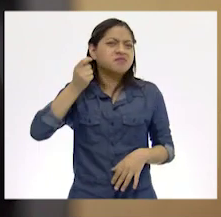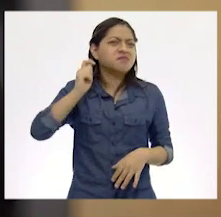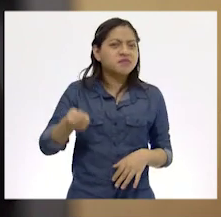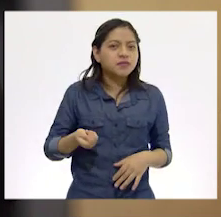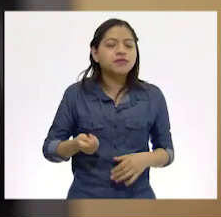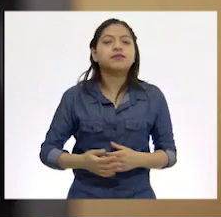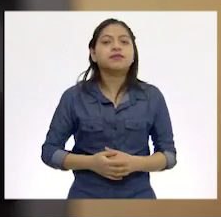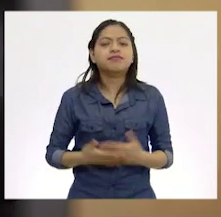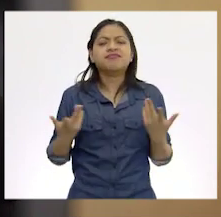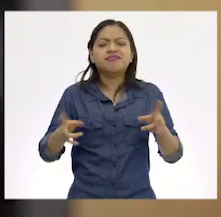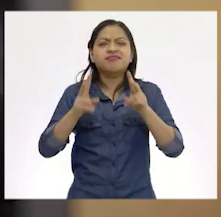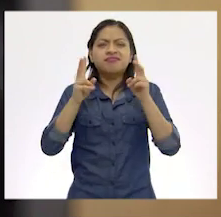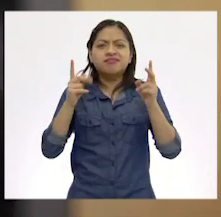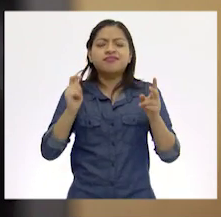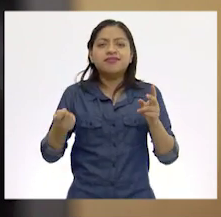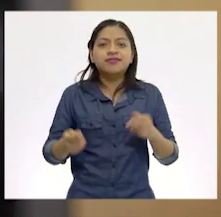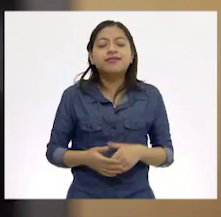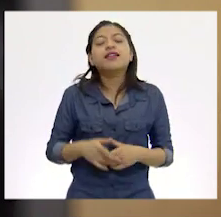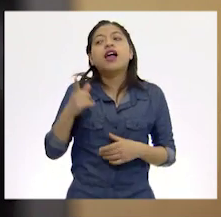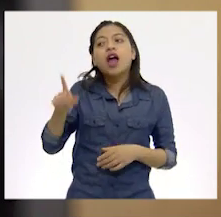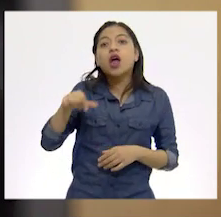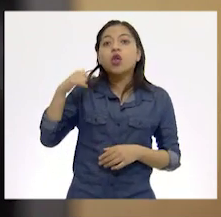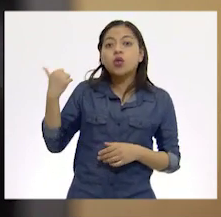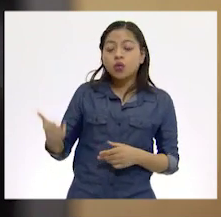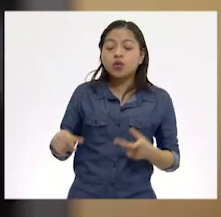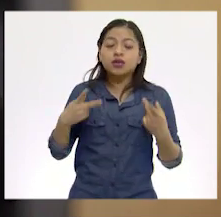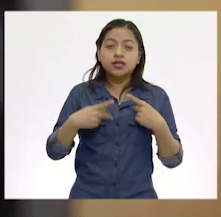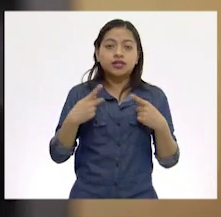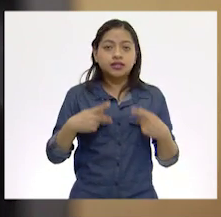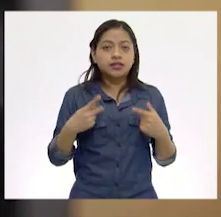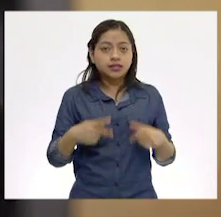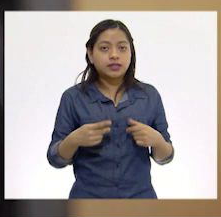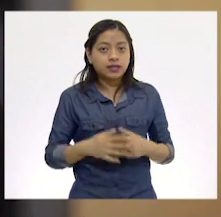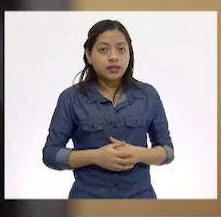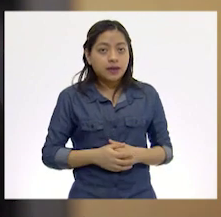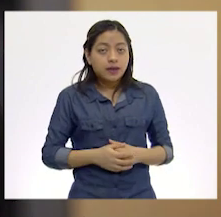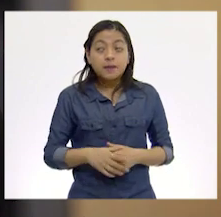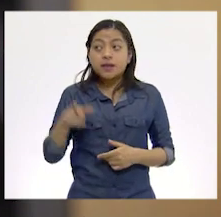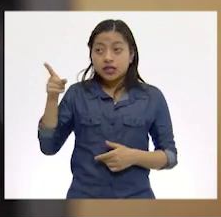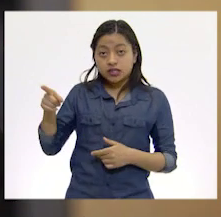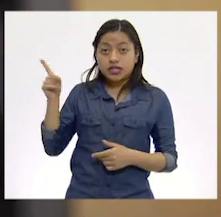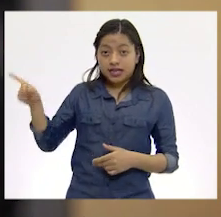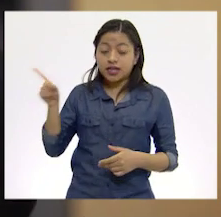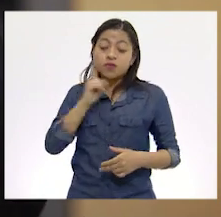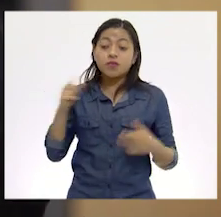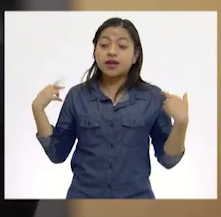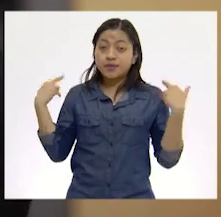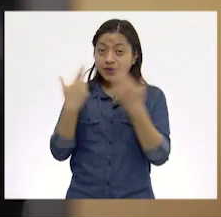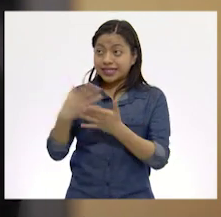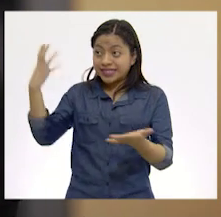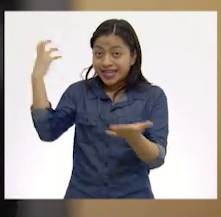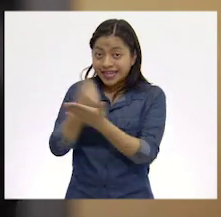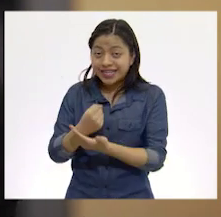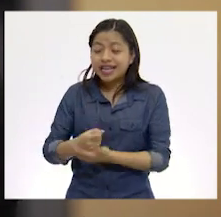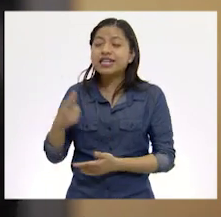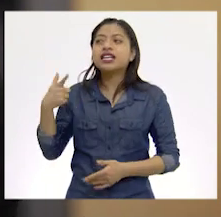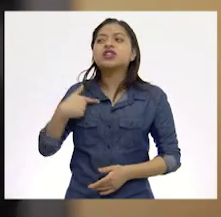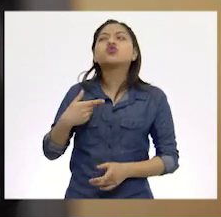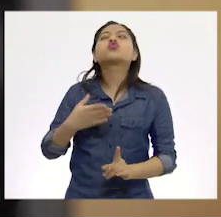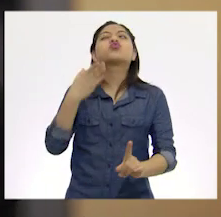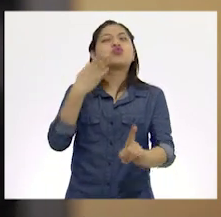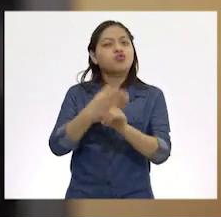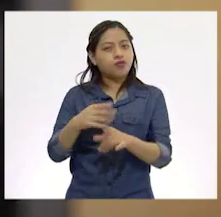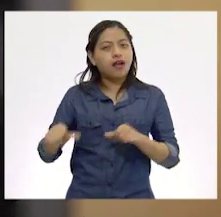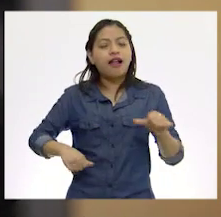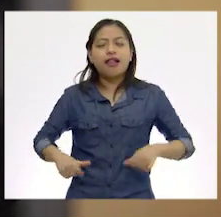tijera, se trata de si le ganas a la maestra, le haces un reto. Y el de las cartas